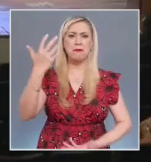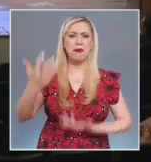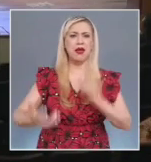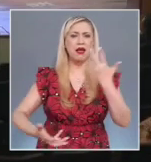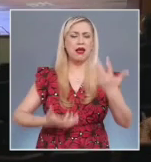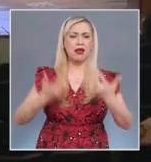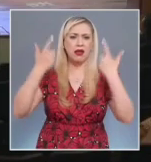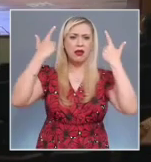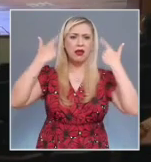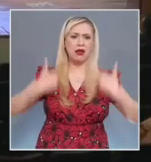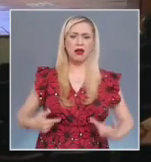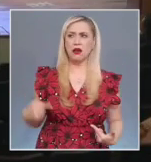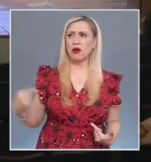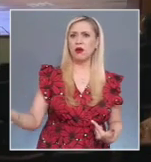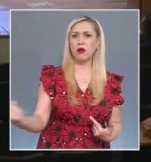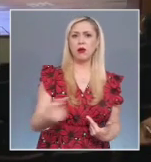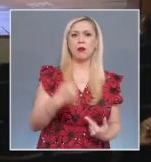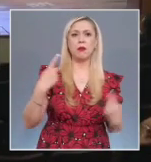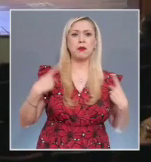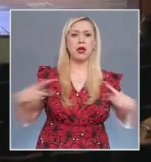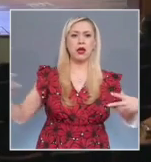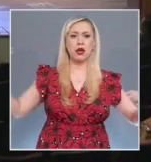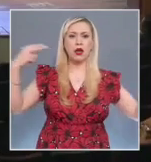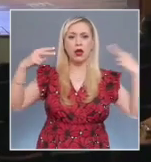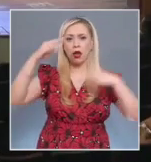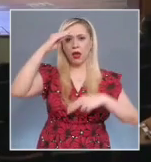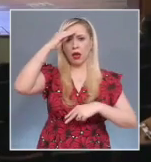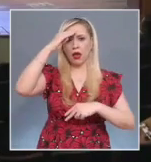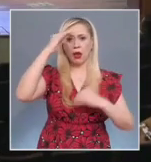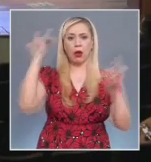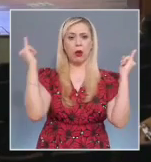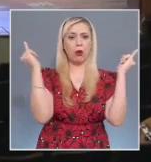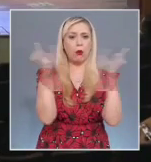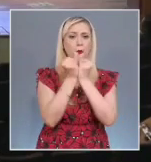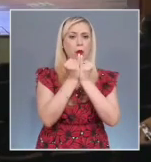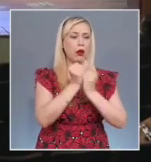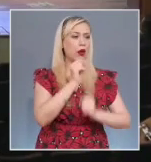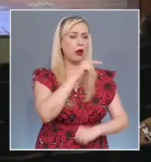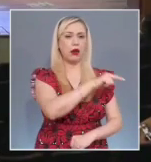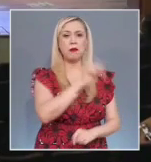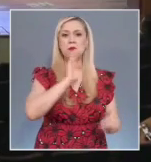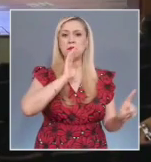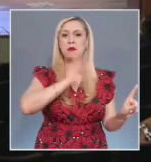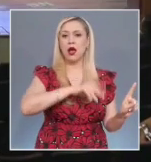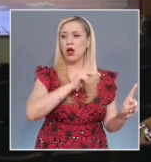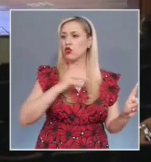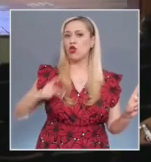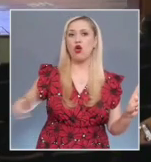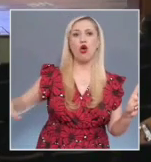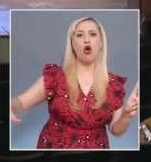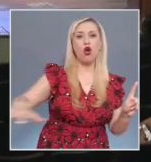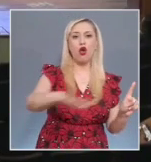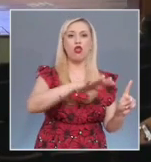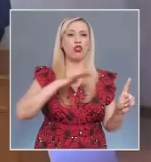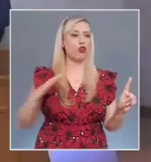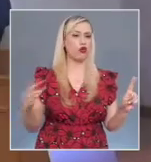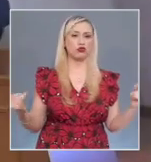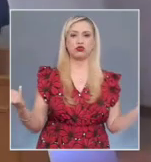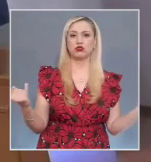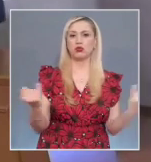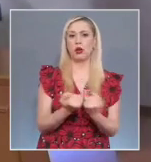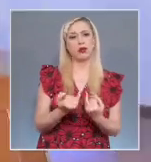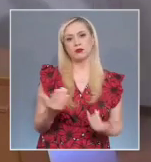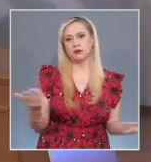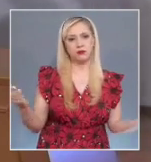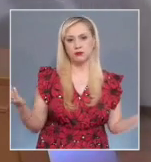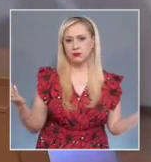de justicia en general, pues pudiera pensarse que todos actúan igual.